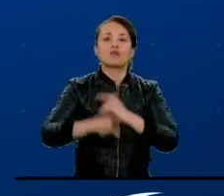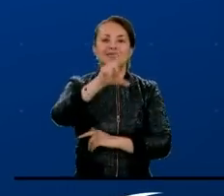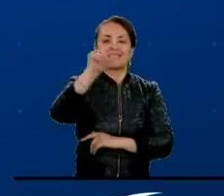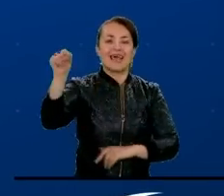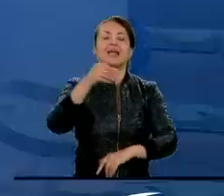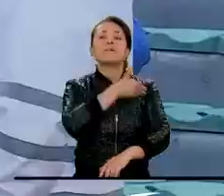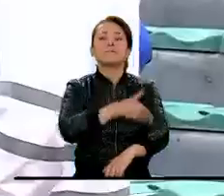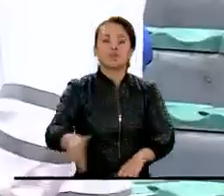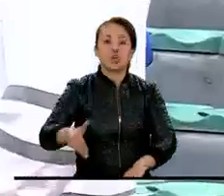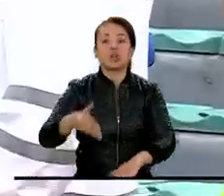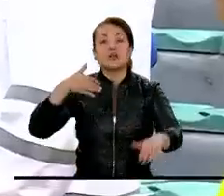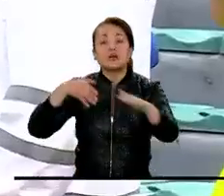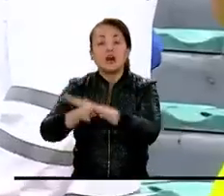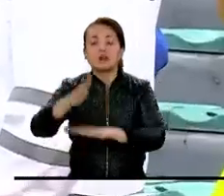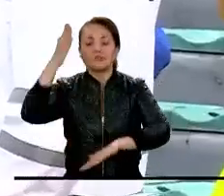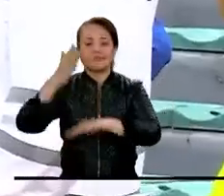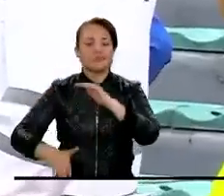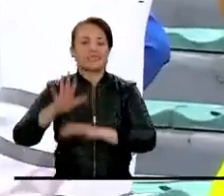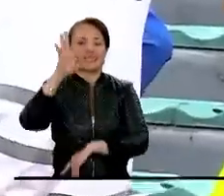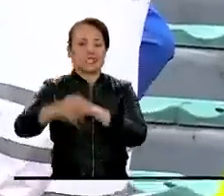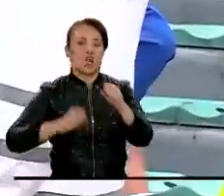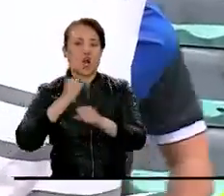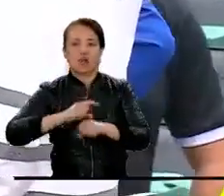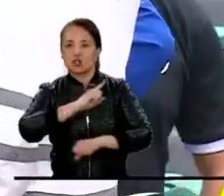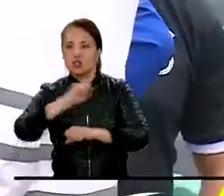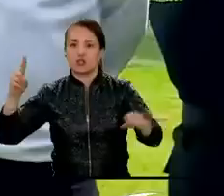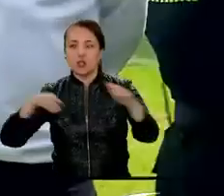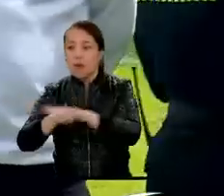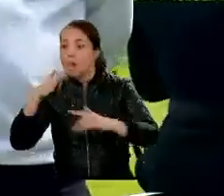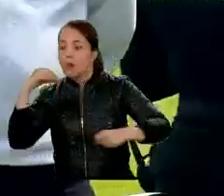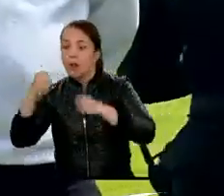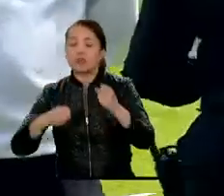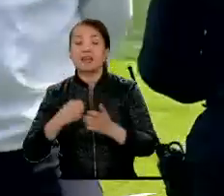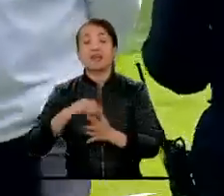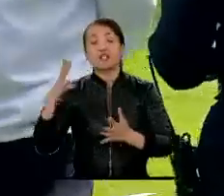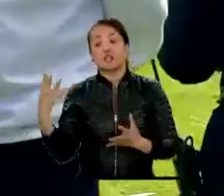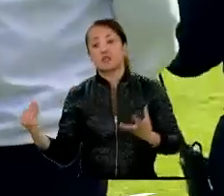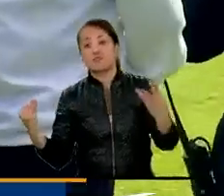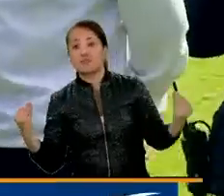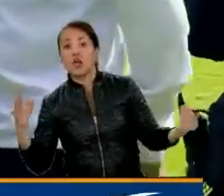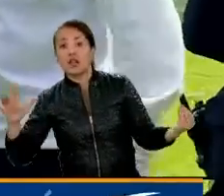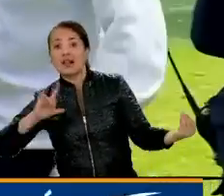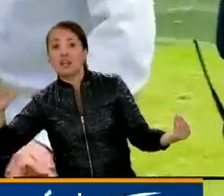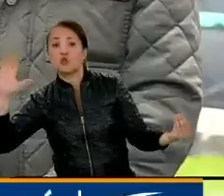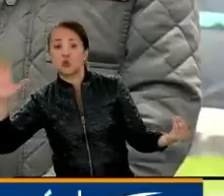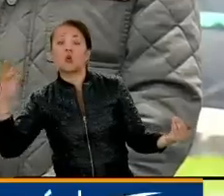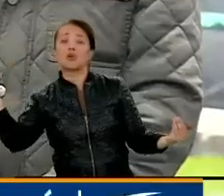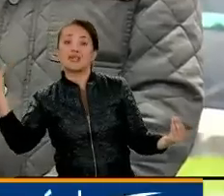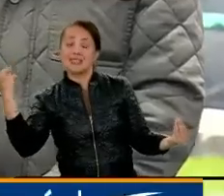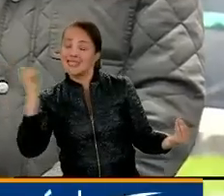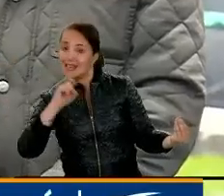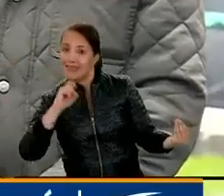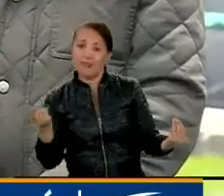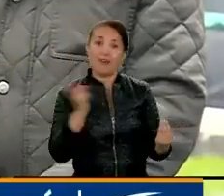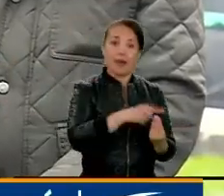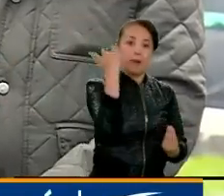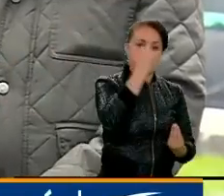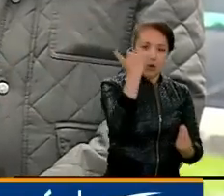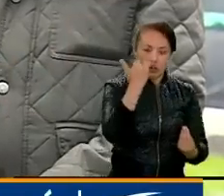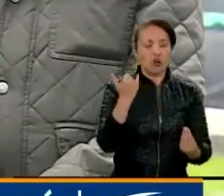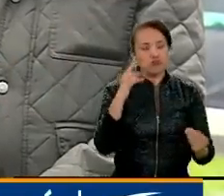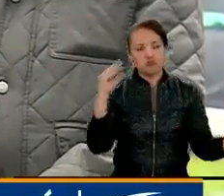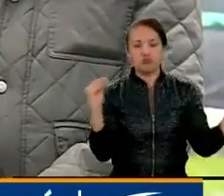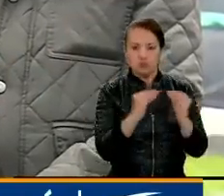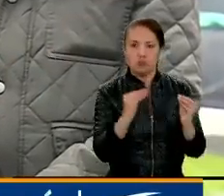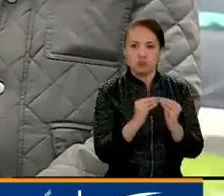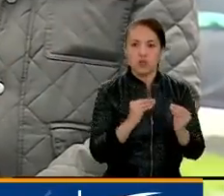hasta por 5 años. Líderes de las barras de Millonarios y Santa Fe vieron con buenos ojos la aplicación de esta norma. Porque cuando cogían a un pelado en cualquier lado no